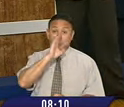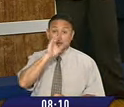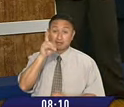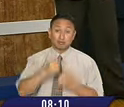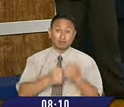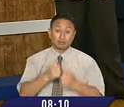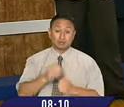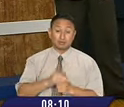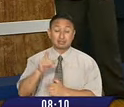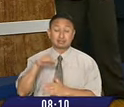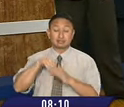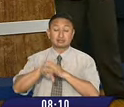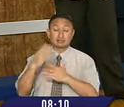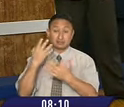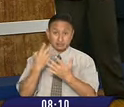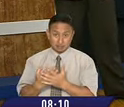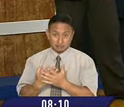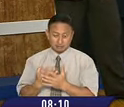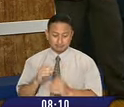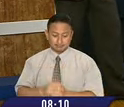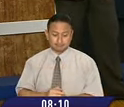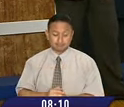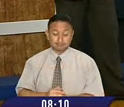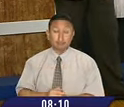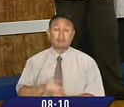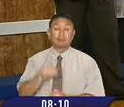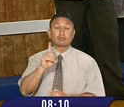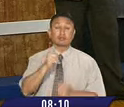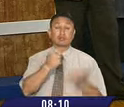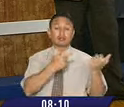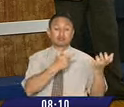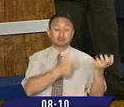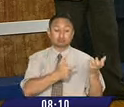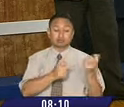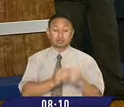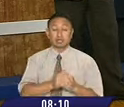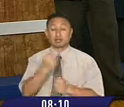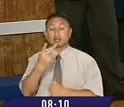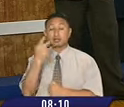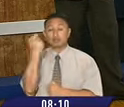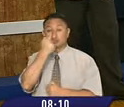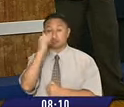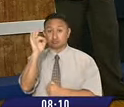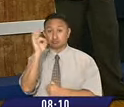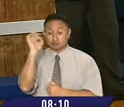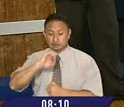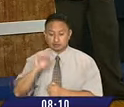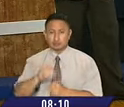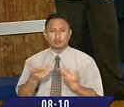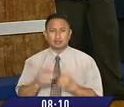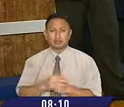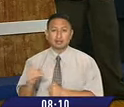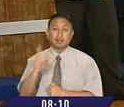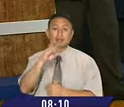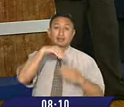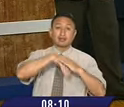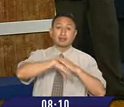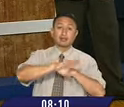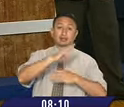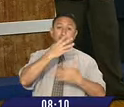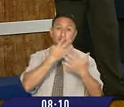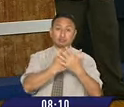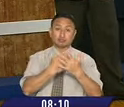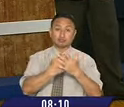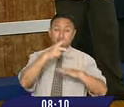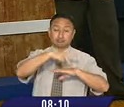las cárceles. Escuchen muy bien, porque una subametralladora y 2,5 kilos de droga intentaron pasar hasta el centro de detención